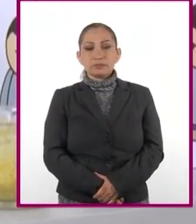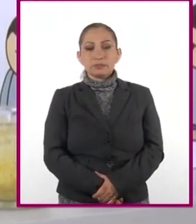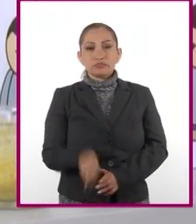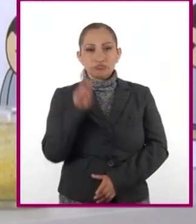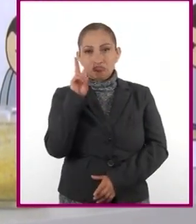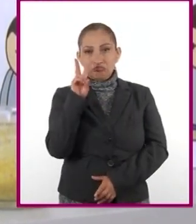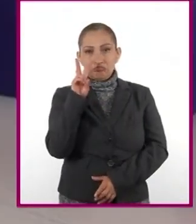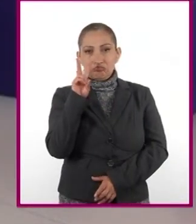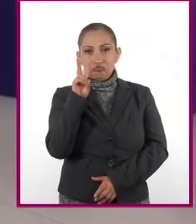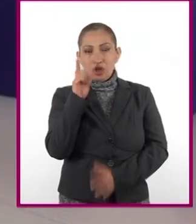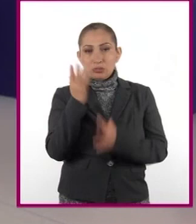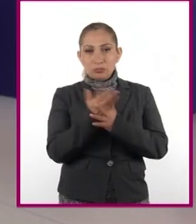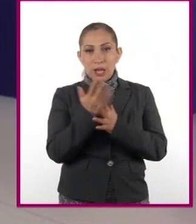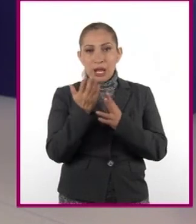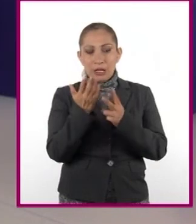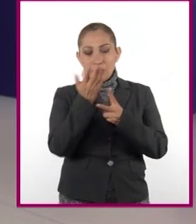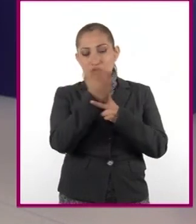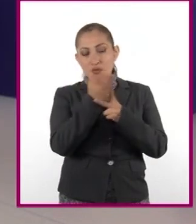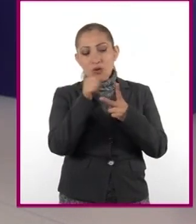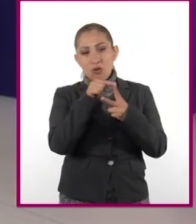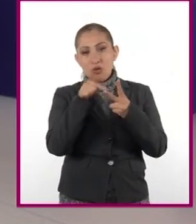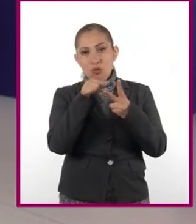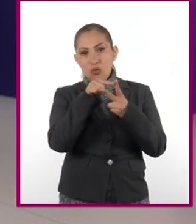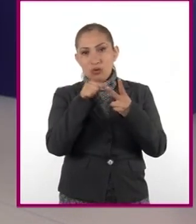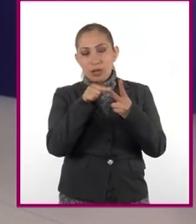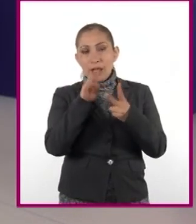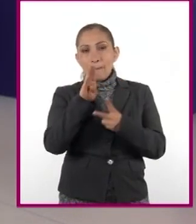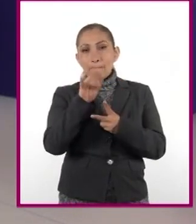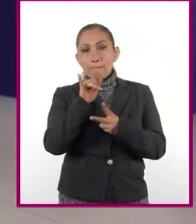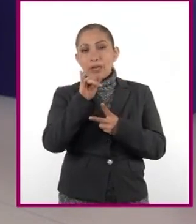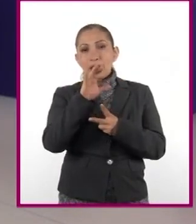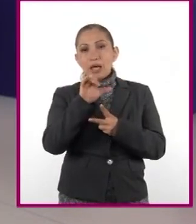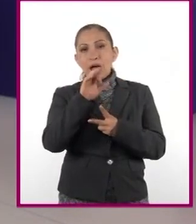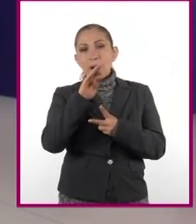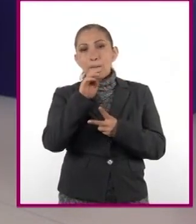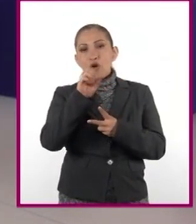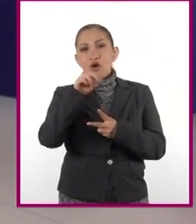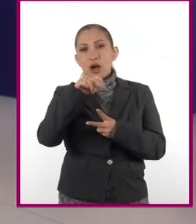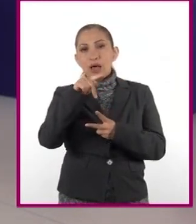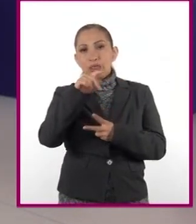2. 2 partes de bicarbonato. Te lo paso, maestra. Sí, claro.